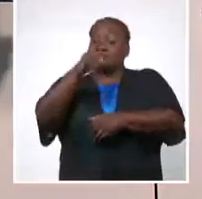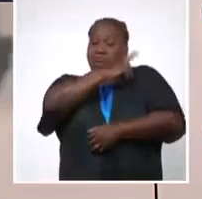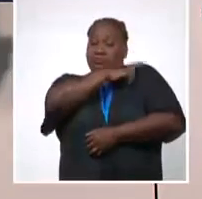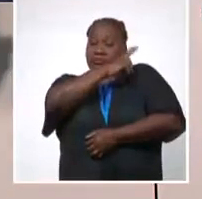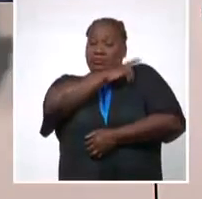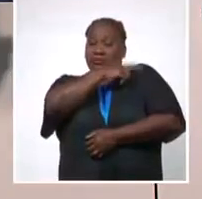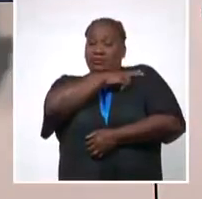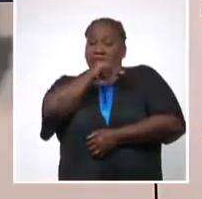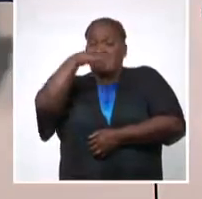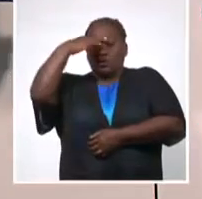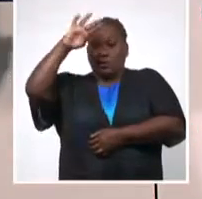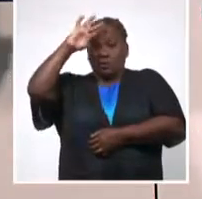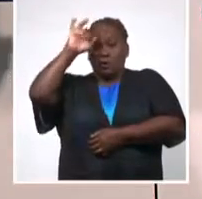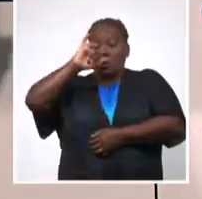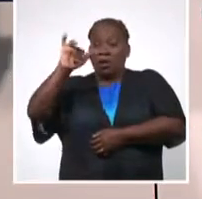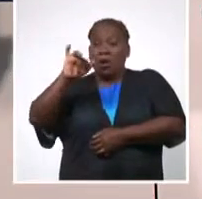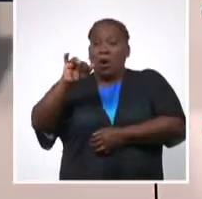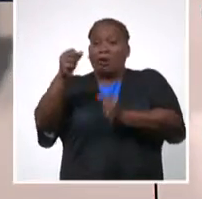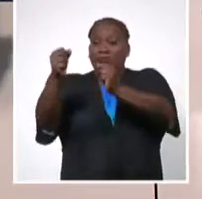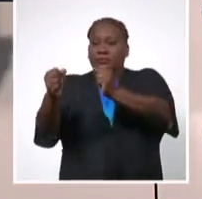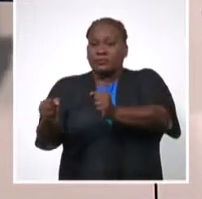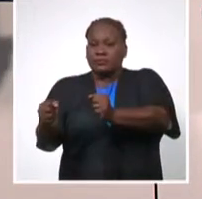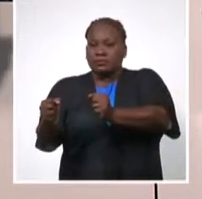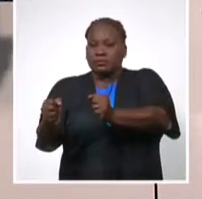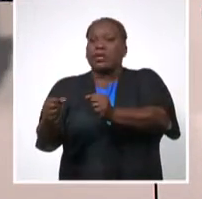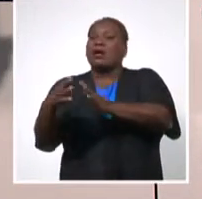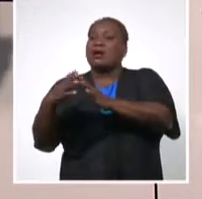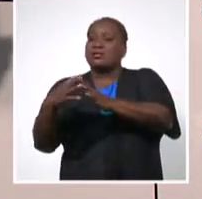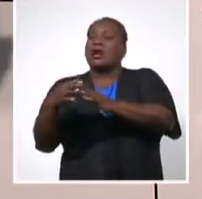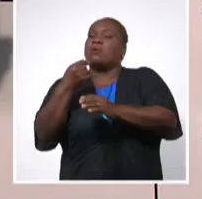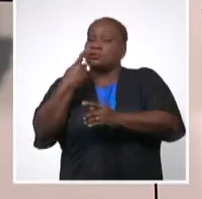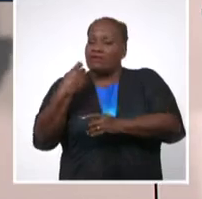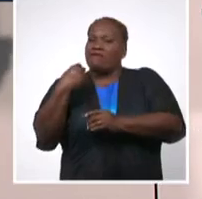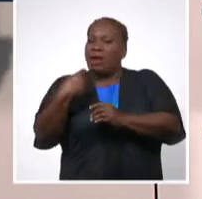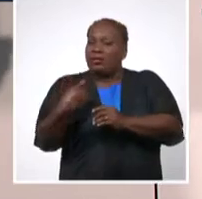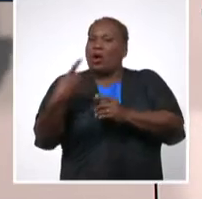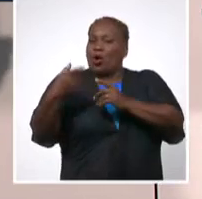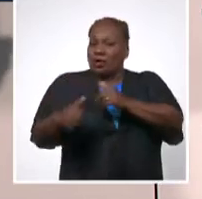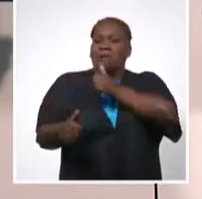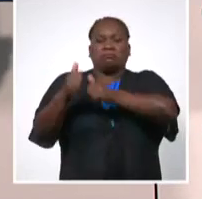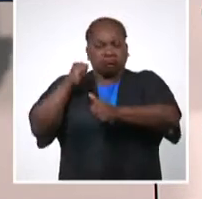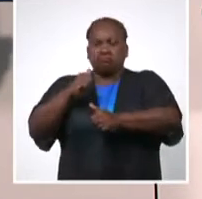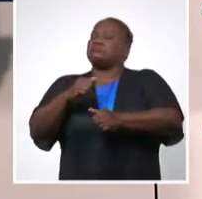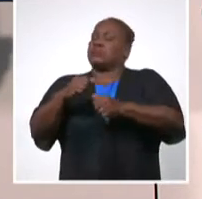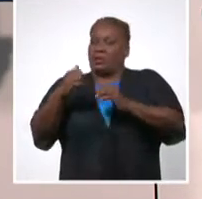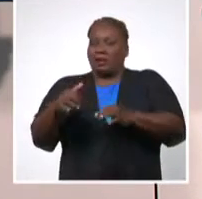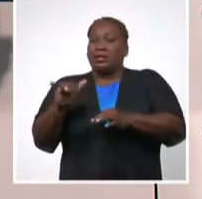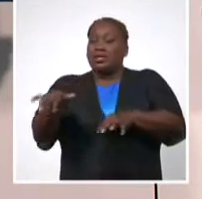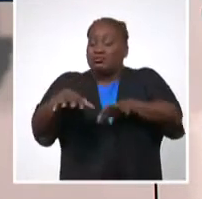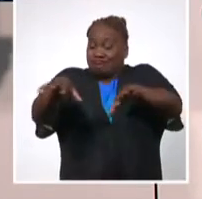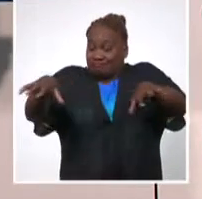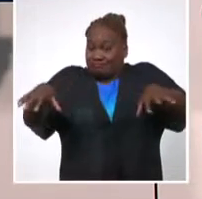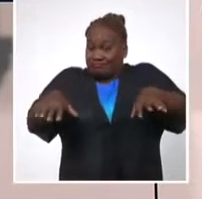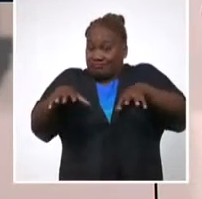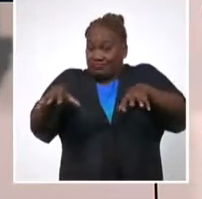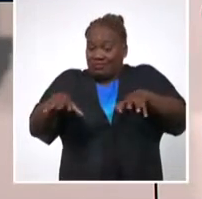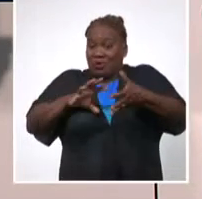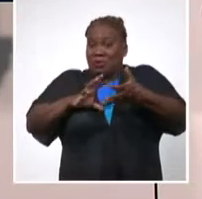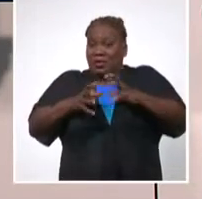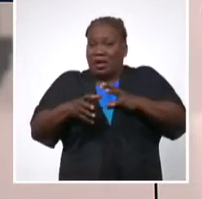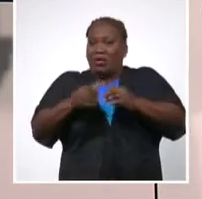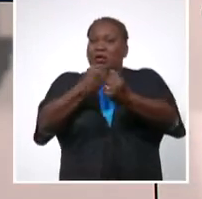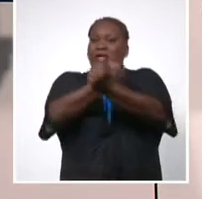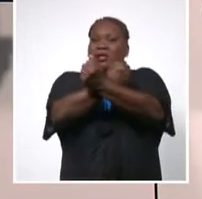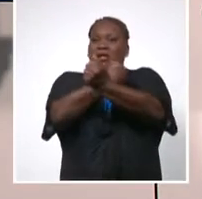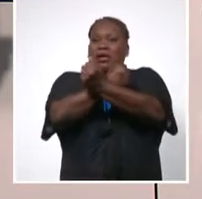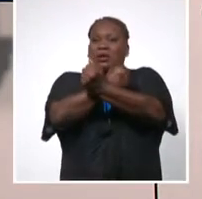nación volver al confinamiento si un relajamiento en el autocuidado nos pone en una situación compleja o de riesgos mayores para nuestra